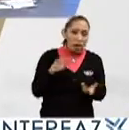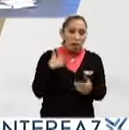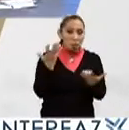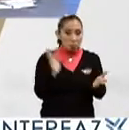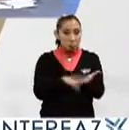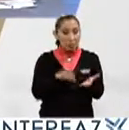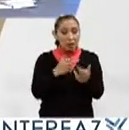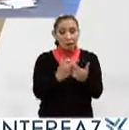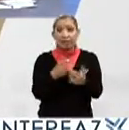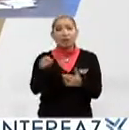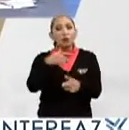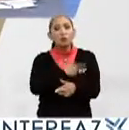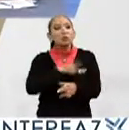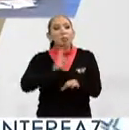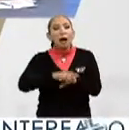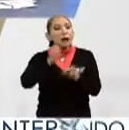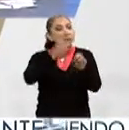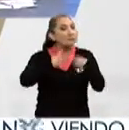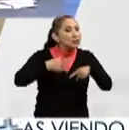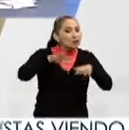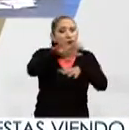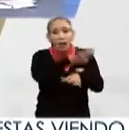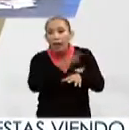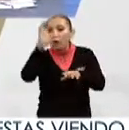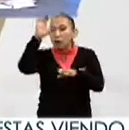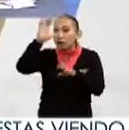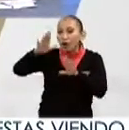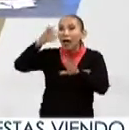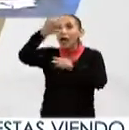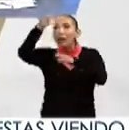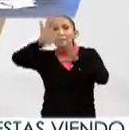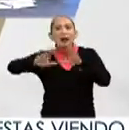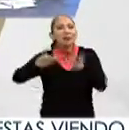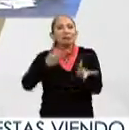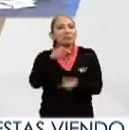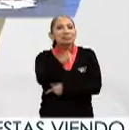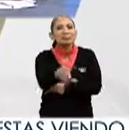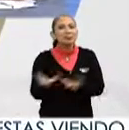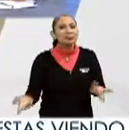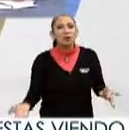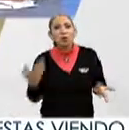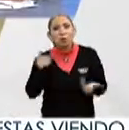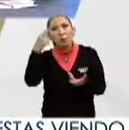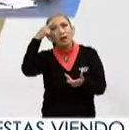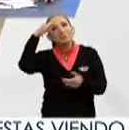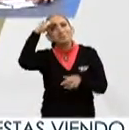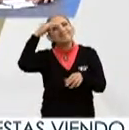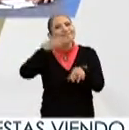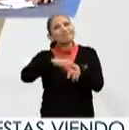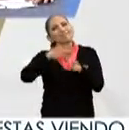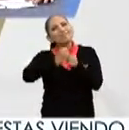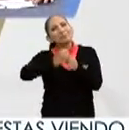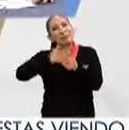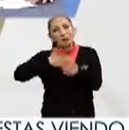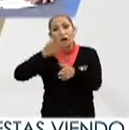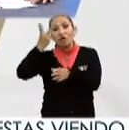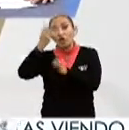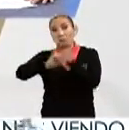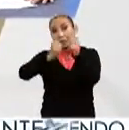muy enriquecedor. ¿Qué te gustó más? ¿La sociedad, la cultura, el clima? ¿Qué fue lo que te quedas después de haber